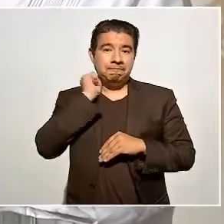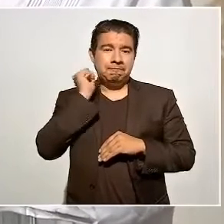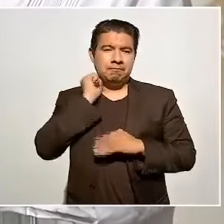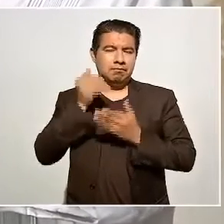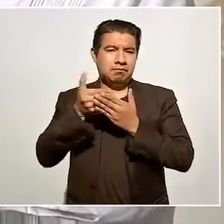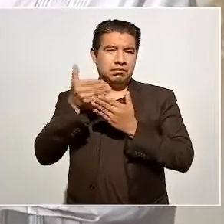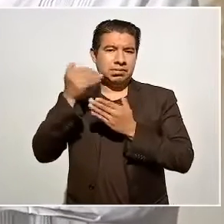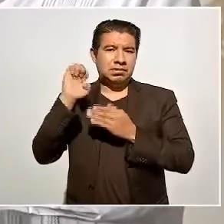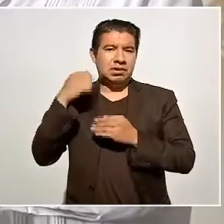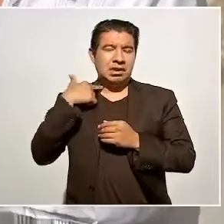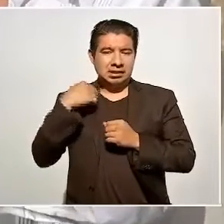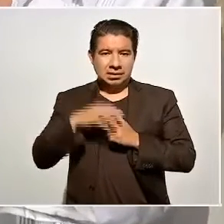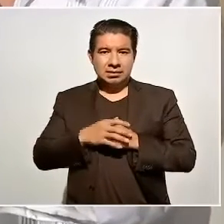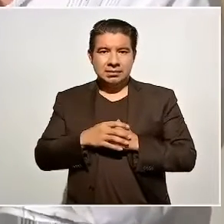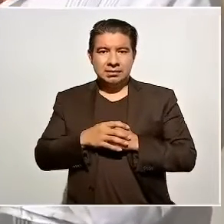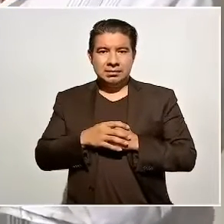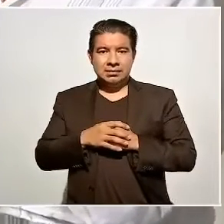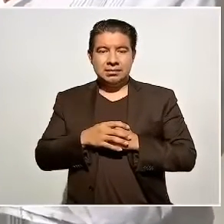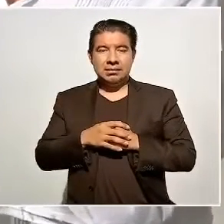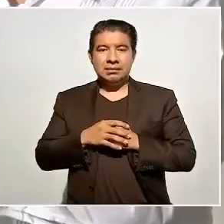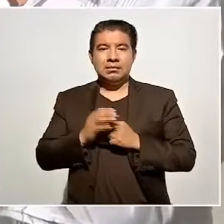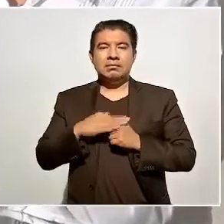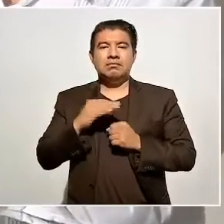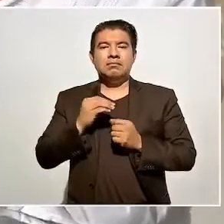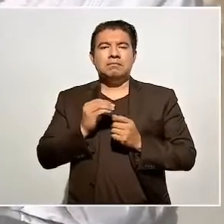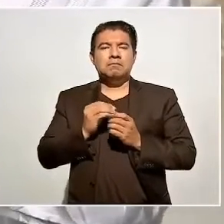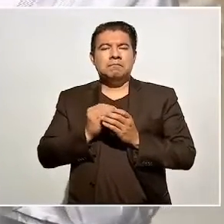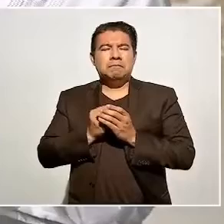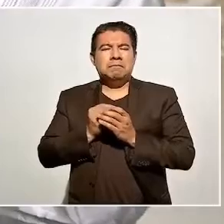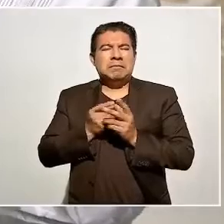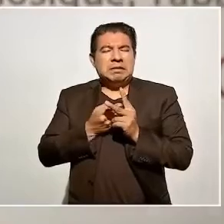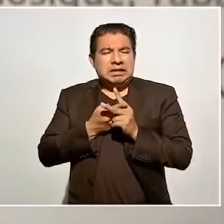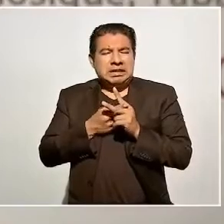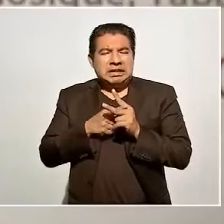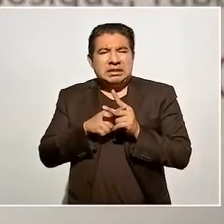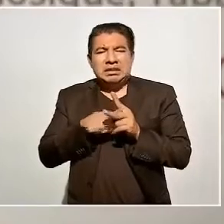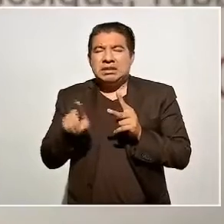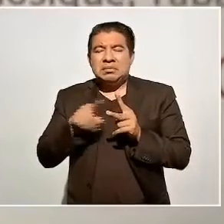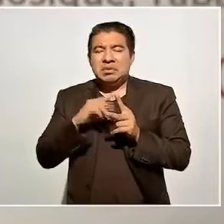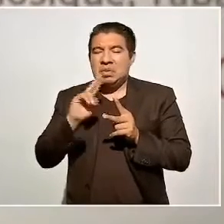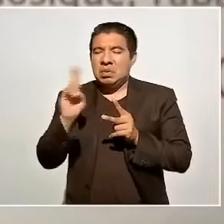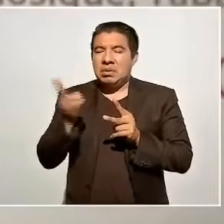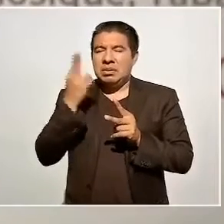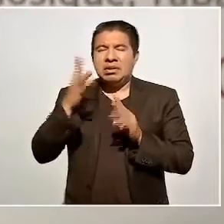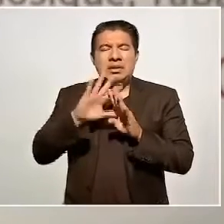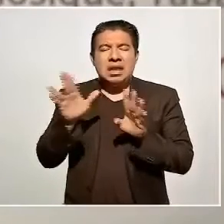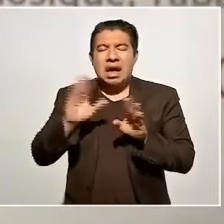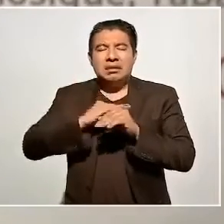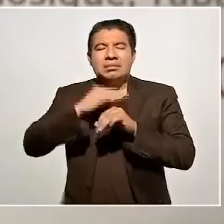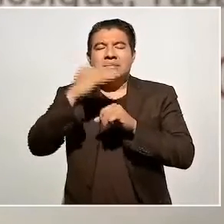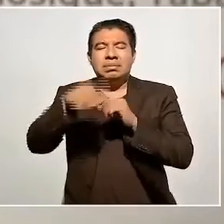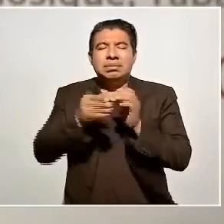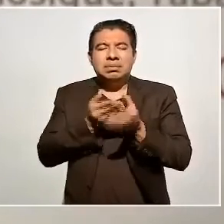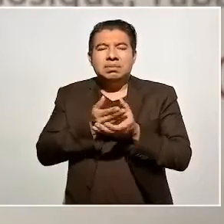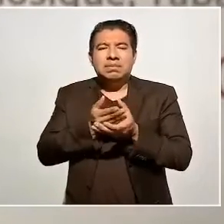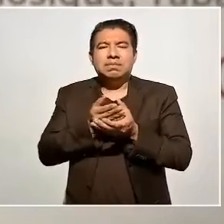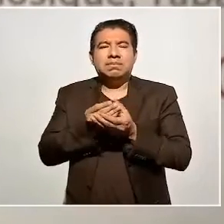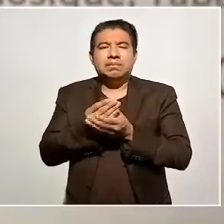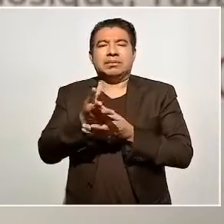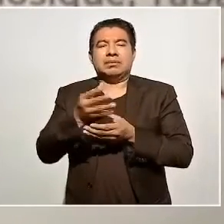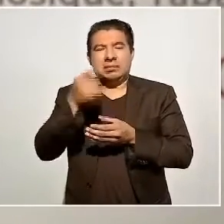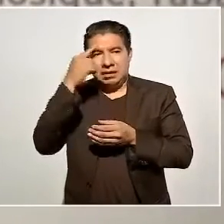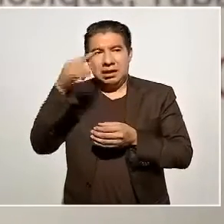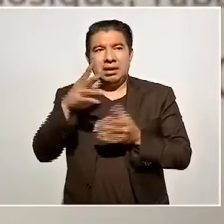República. Estaba yo saliendo de la escuela, de la universidad. Tuve la